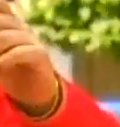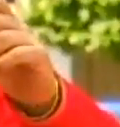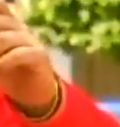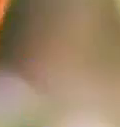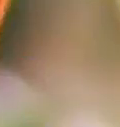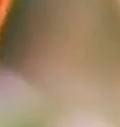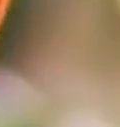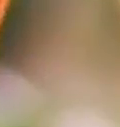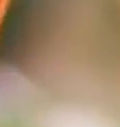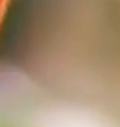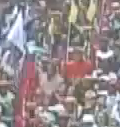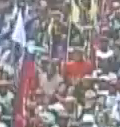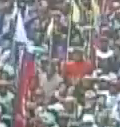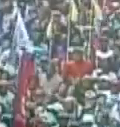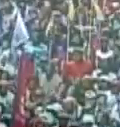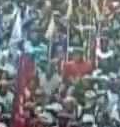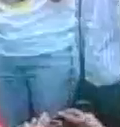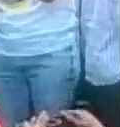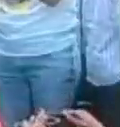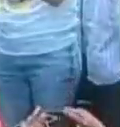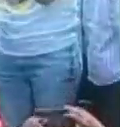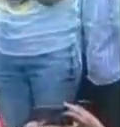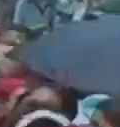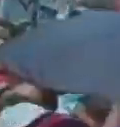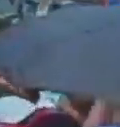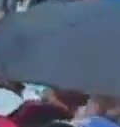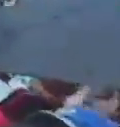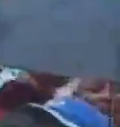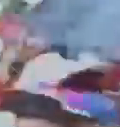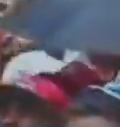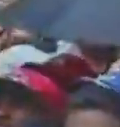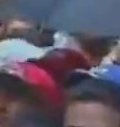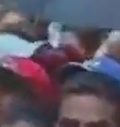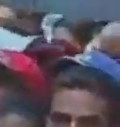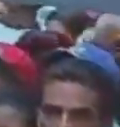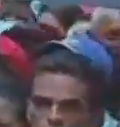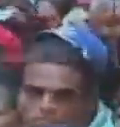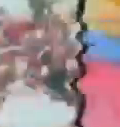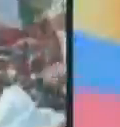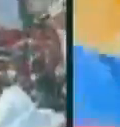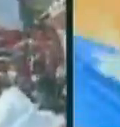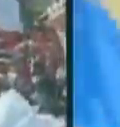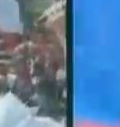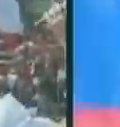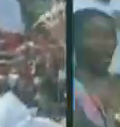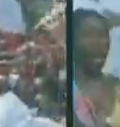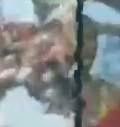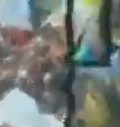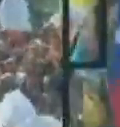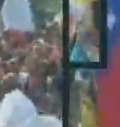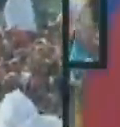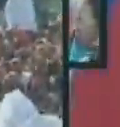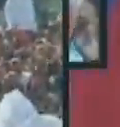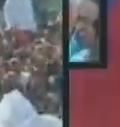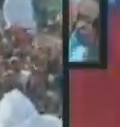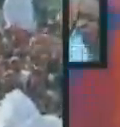La campaña por la constituyente se extendió a todo el territorio nacional, afinando la maquinaria.